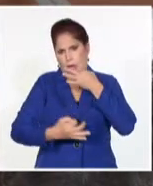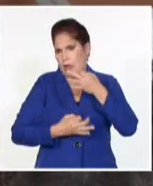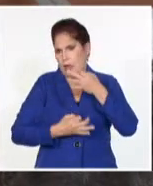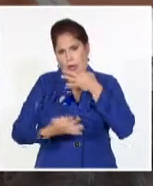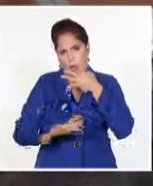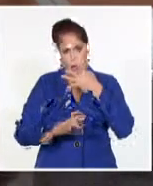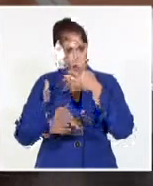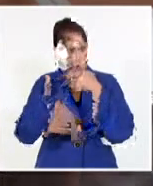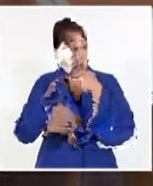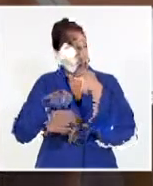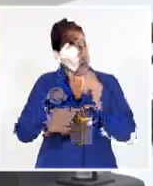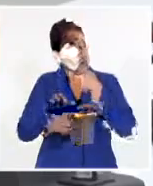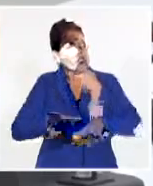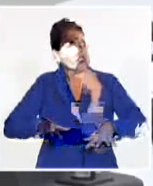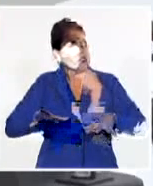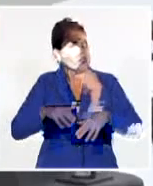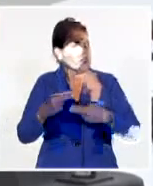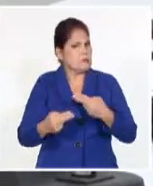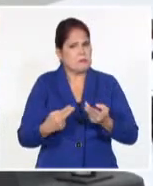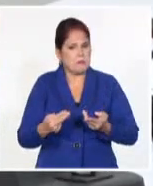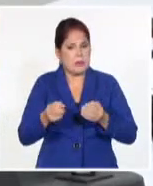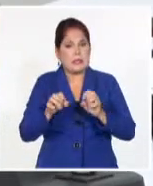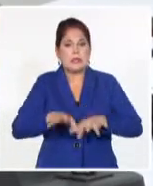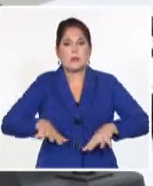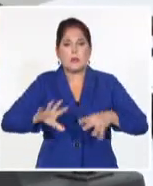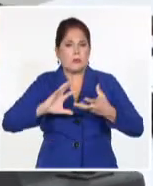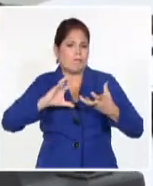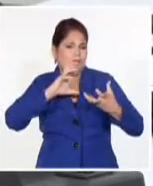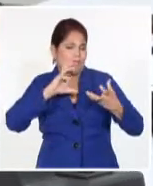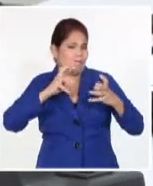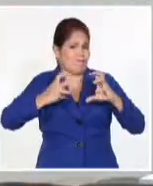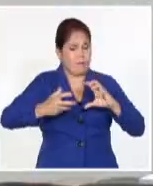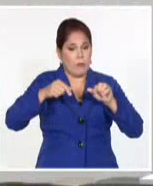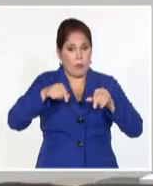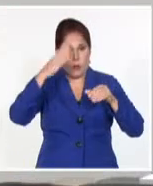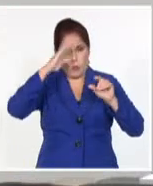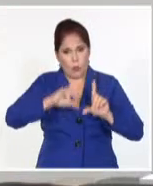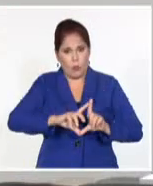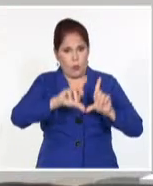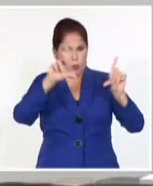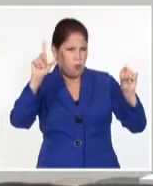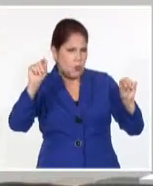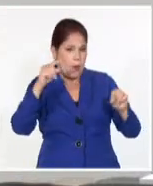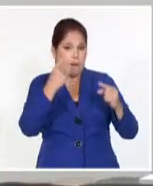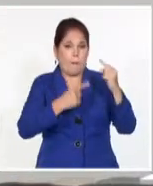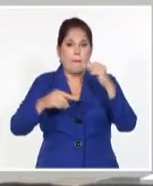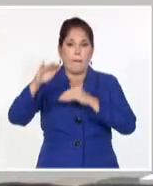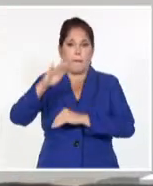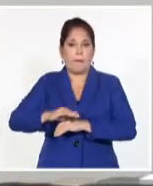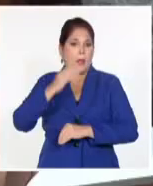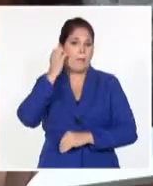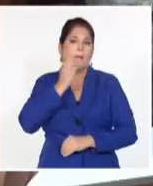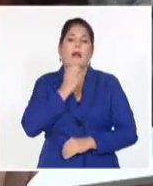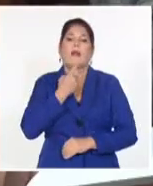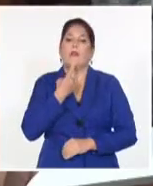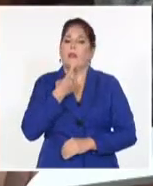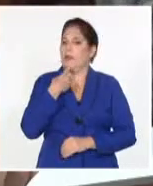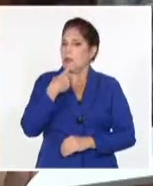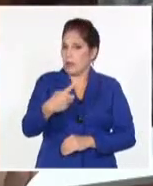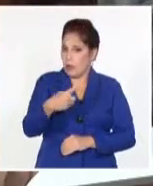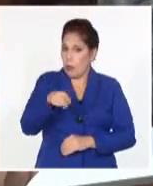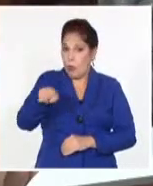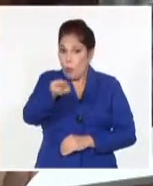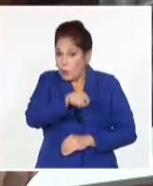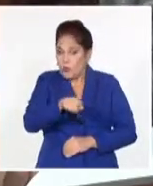para estas instituciones en medio de la compleja situación que atraviesa el país, el primer ministro Manuel Marrero Cruz llamó